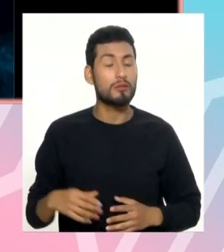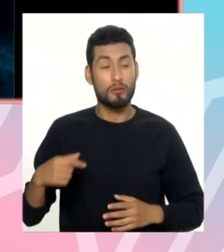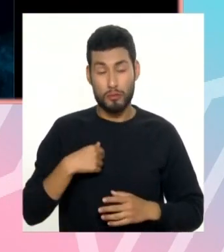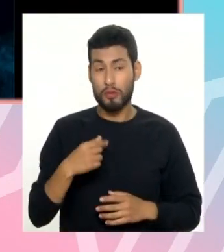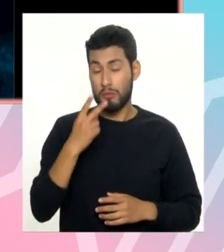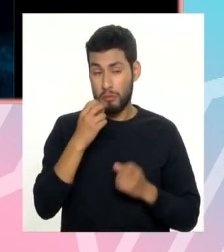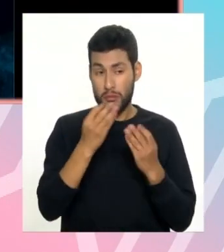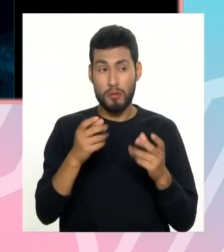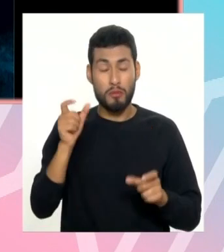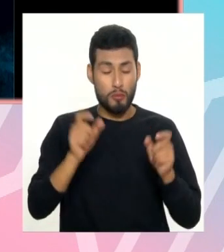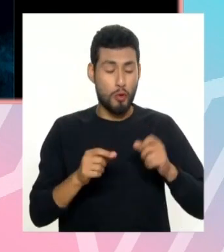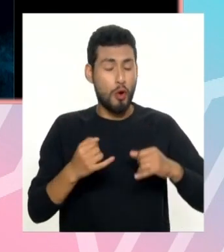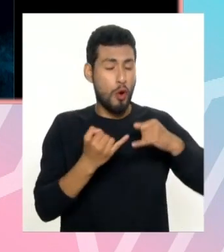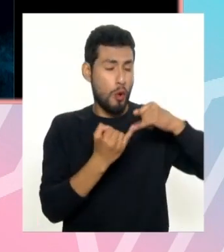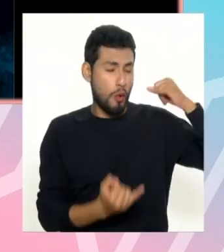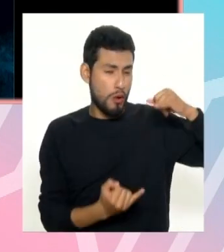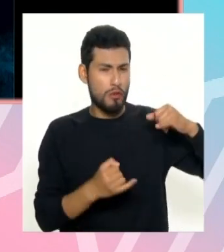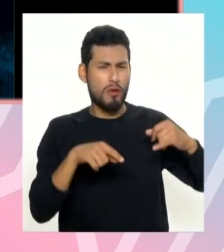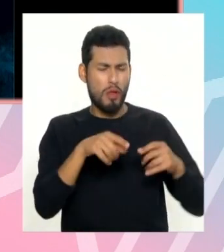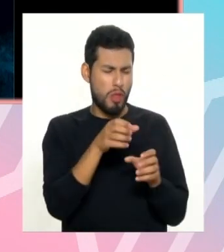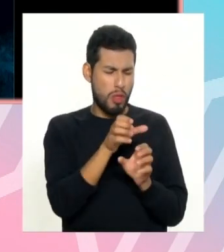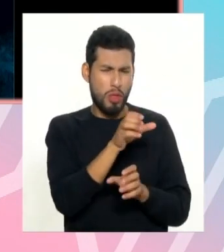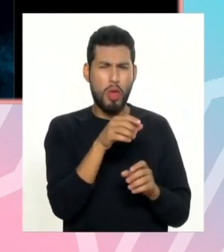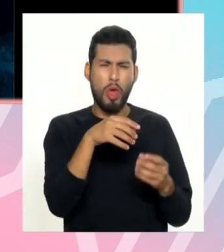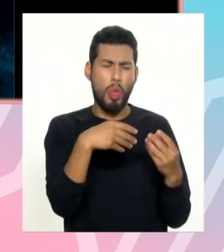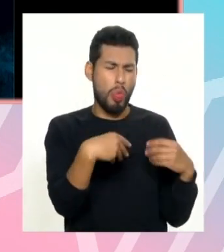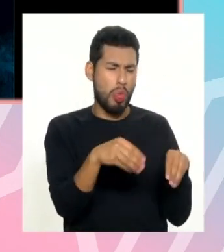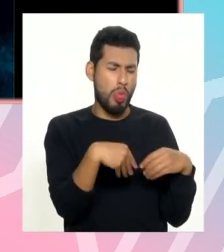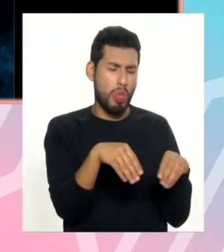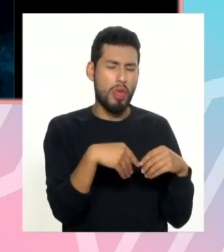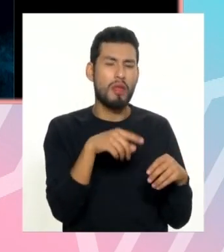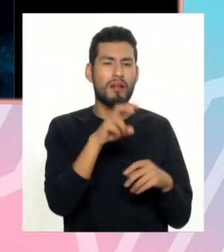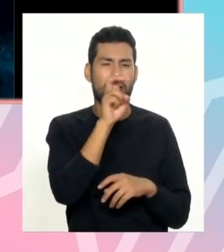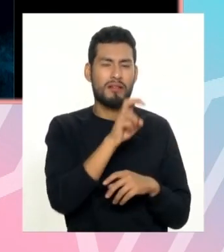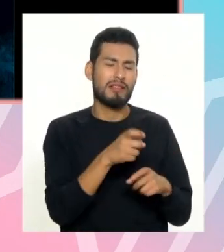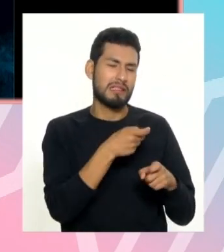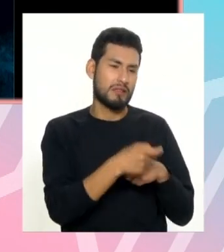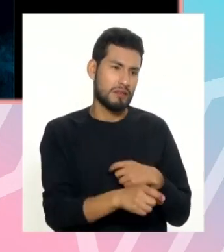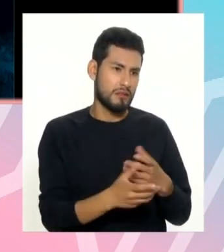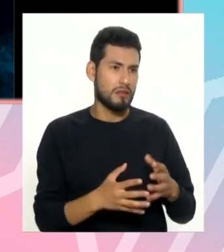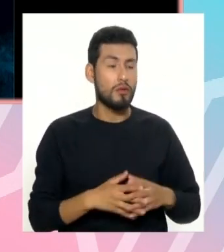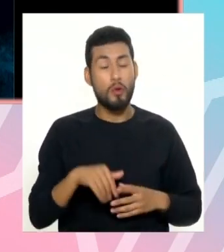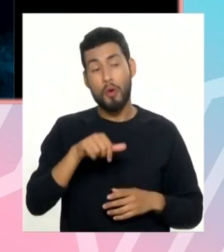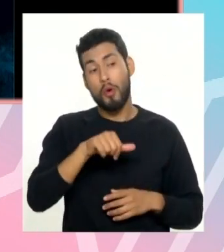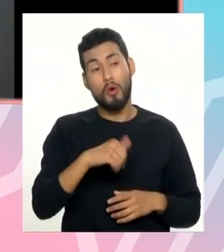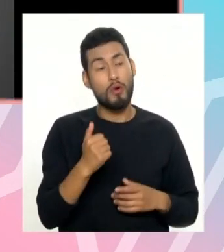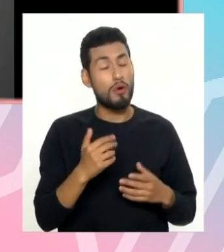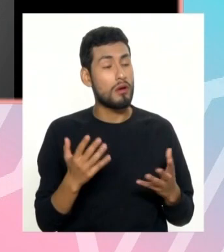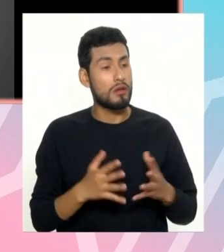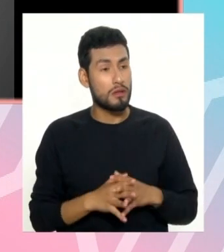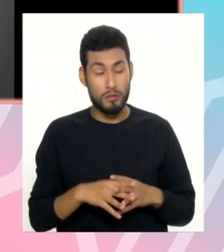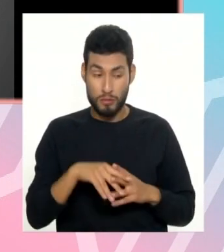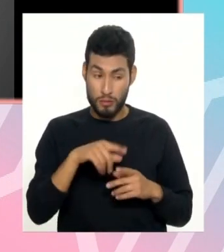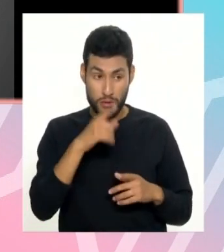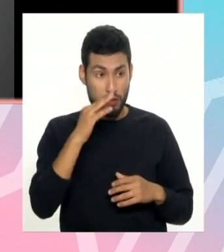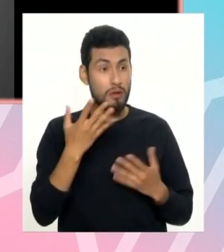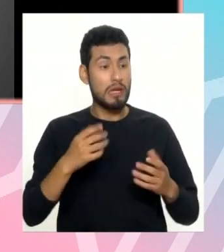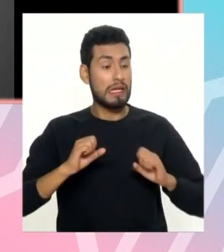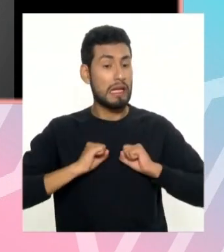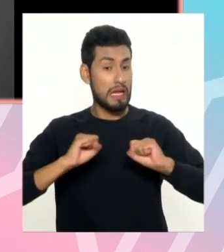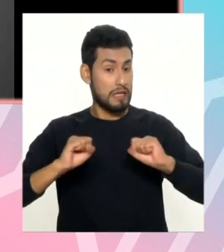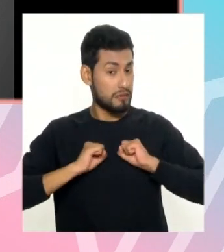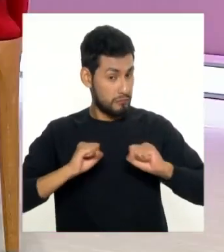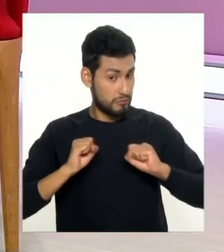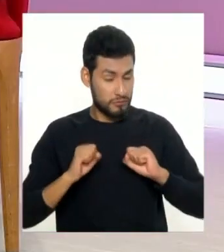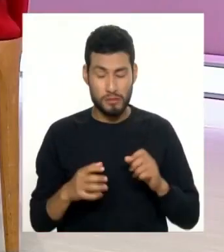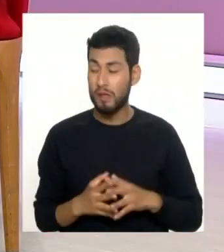muchos pacientes delgados músculos totalmente flácidos. Entonces, son columnas muy dañadas. Otro factor, aunque no crean, son los ejercicios. El